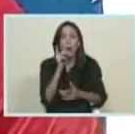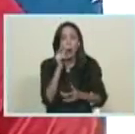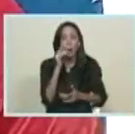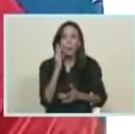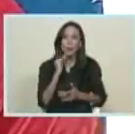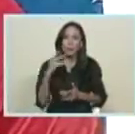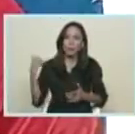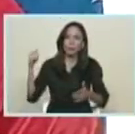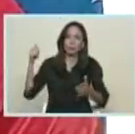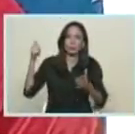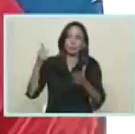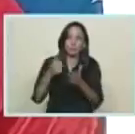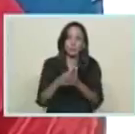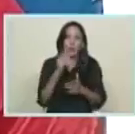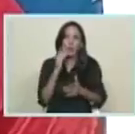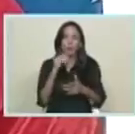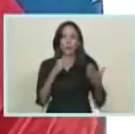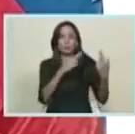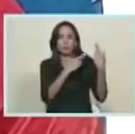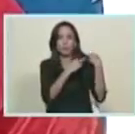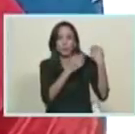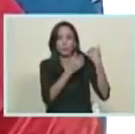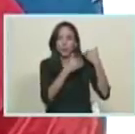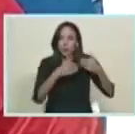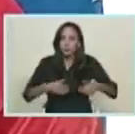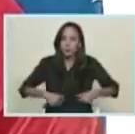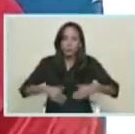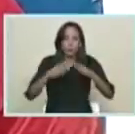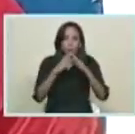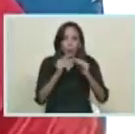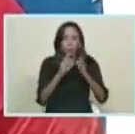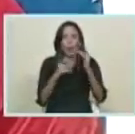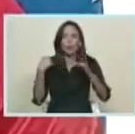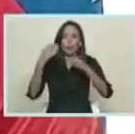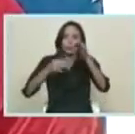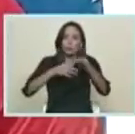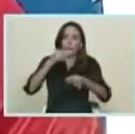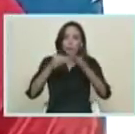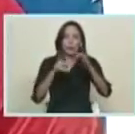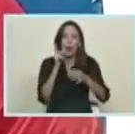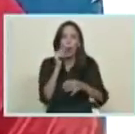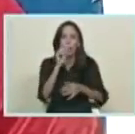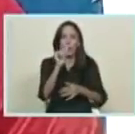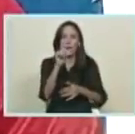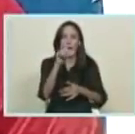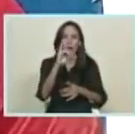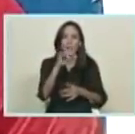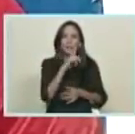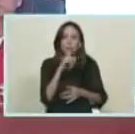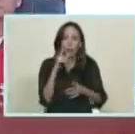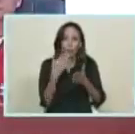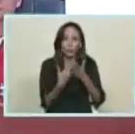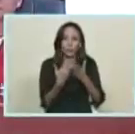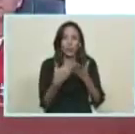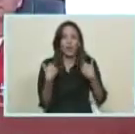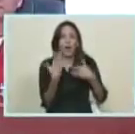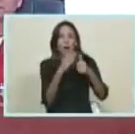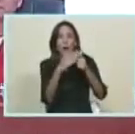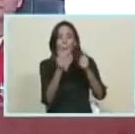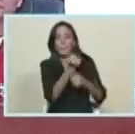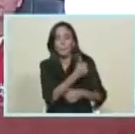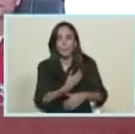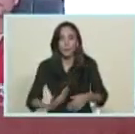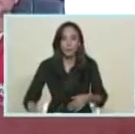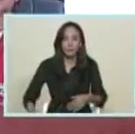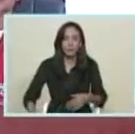experiencia, honestidad y compromiso. Por eso yo voy a hablar con Yalí Rodríguez para ver si acepta para nombrarlo presidente honorario